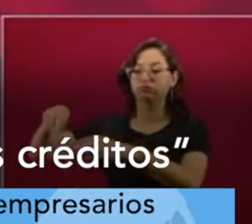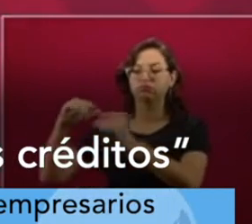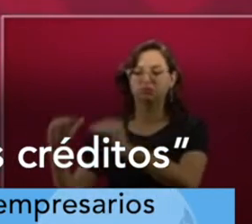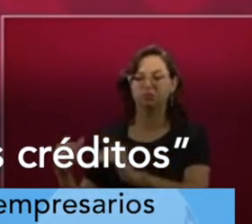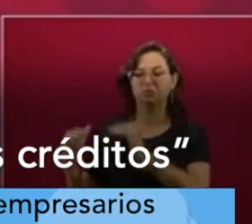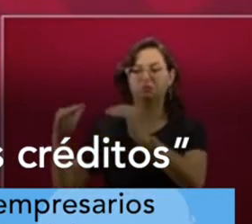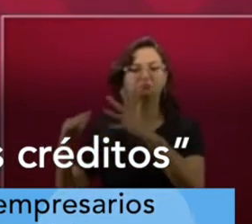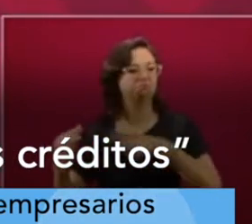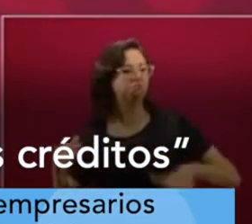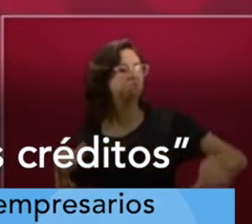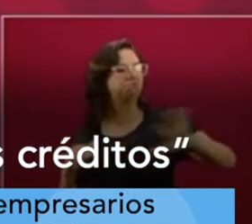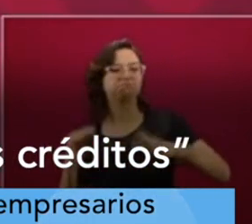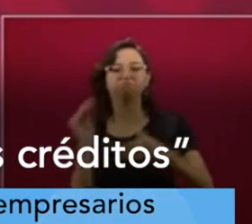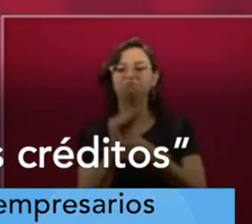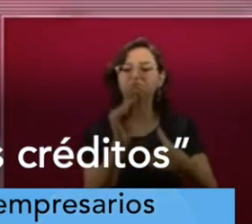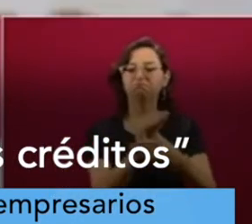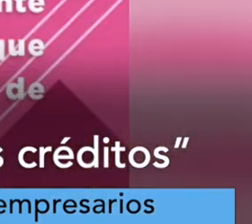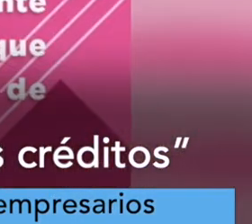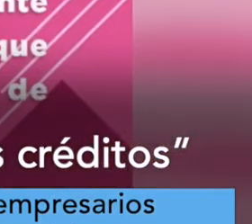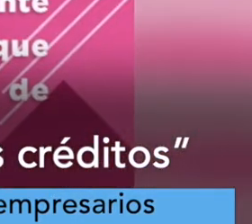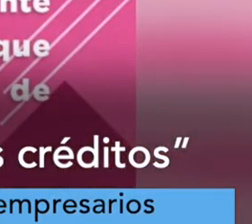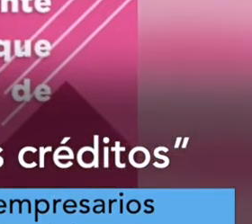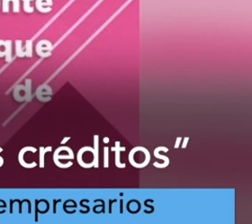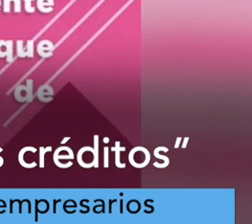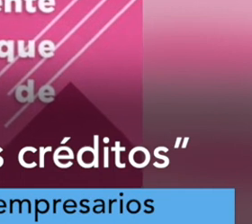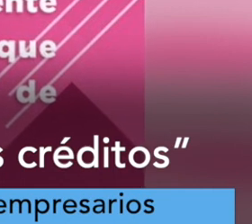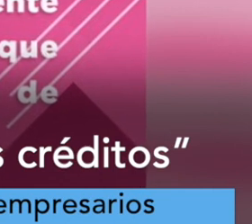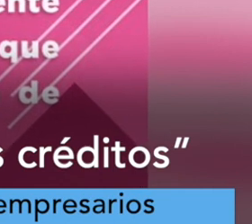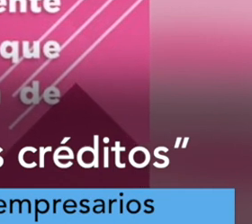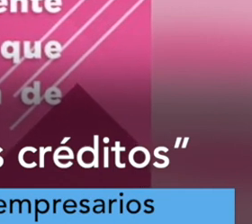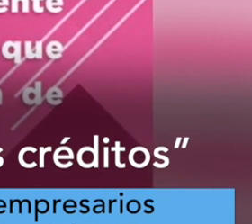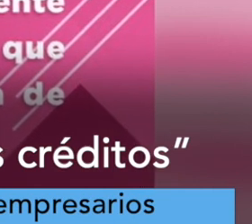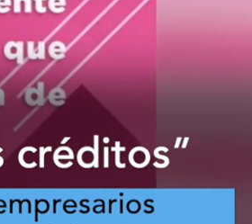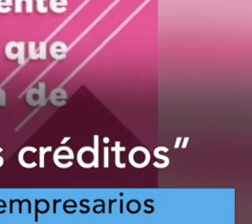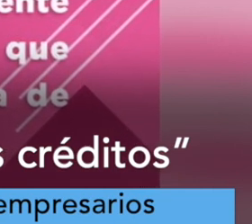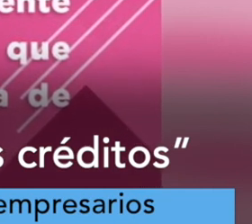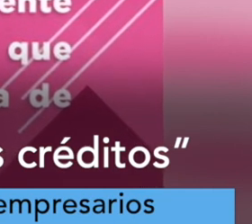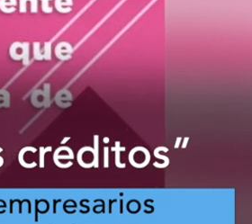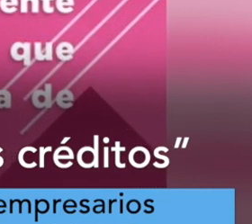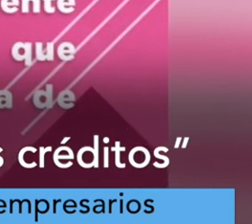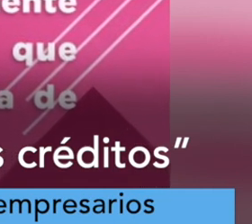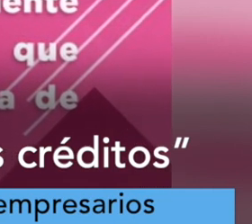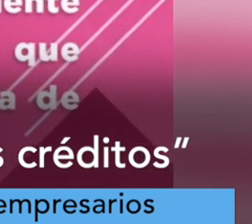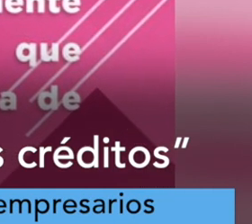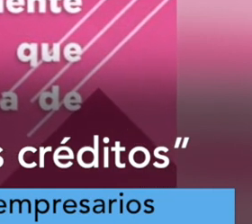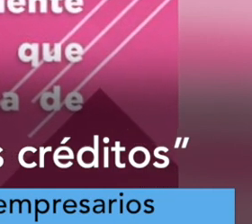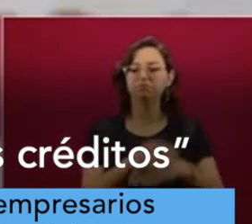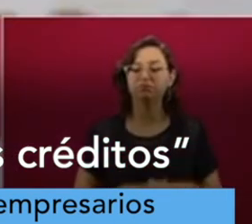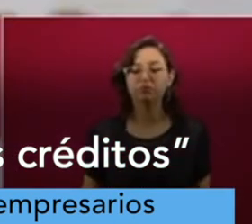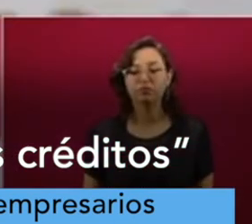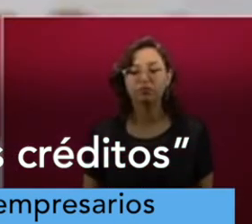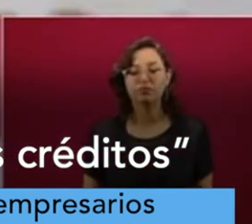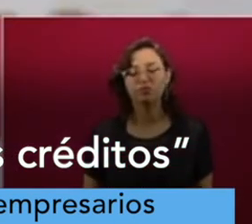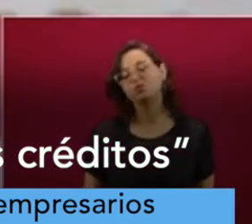se tomó la decisión de quitar su nombre en la carta de los créditos a palabra que se entregan a los pequeños empresarios para afrontar la crisis